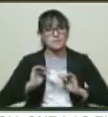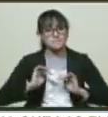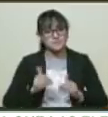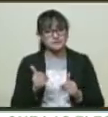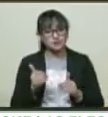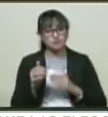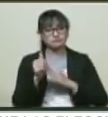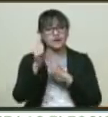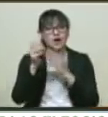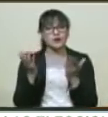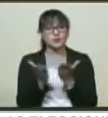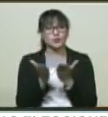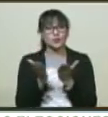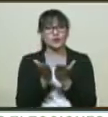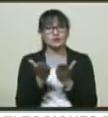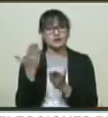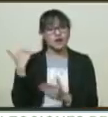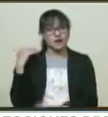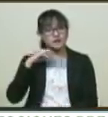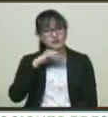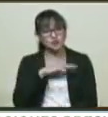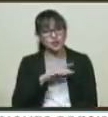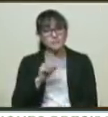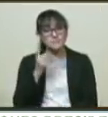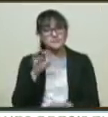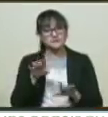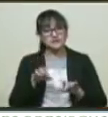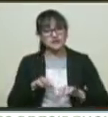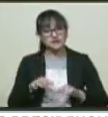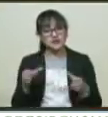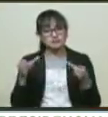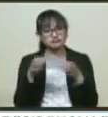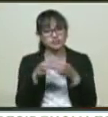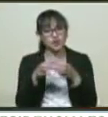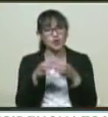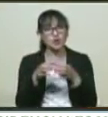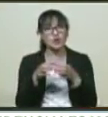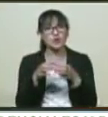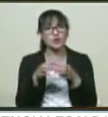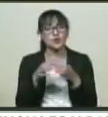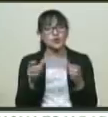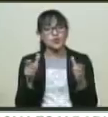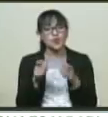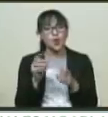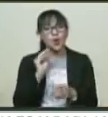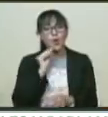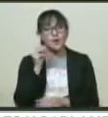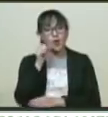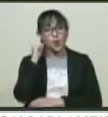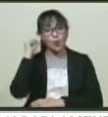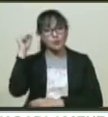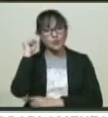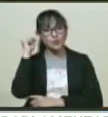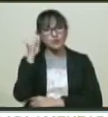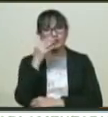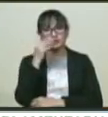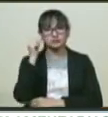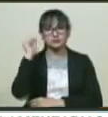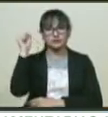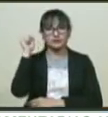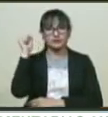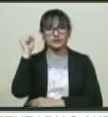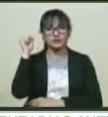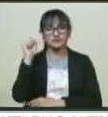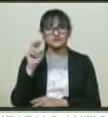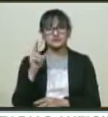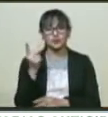dirigente estudiantil hasta primer secretario del comité provincial de la unión de jóvenes comunistas en villa clara y segundo